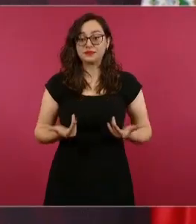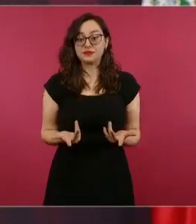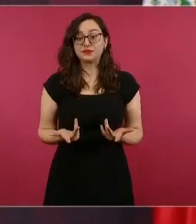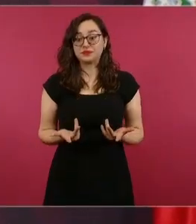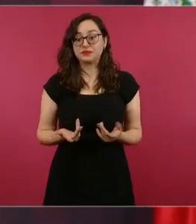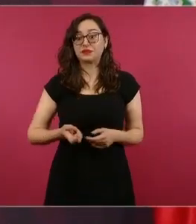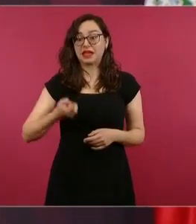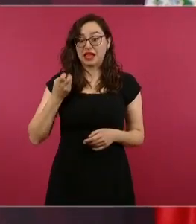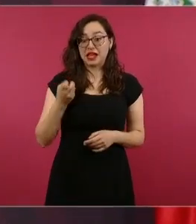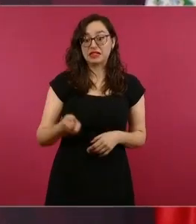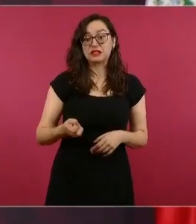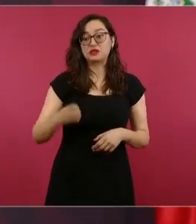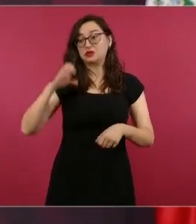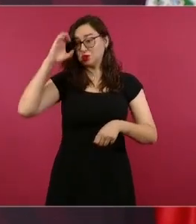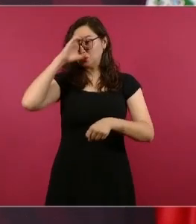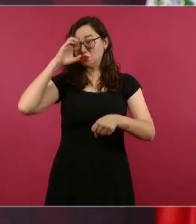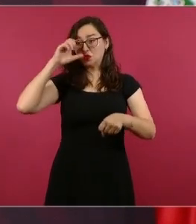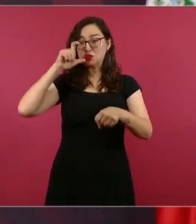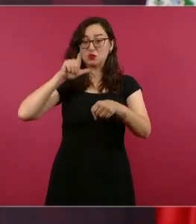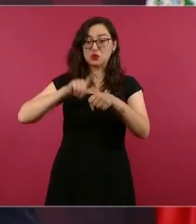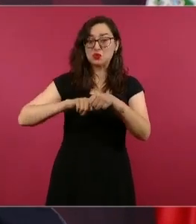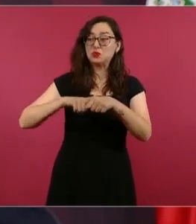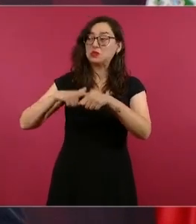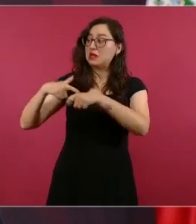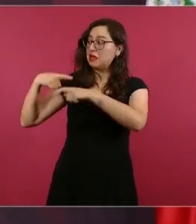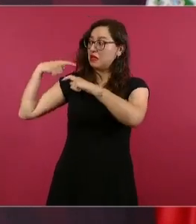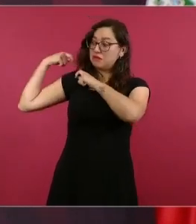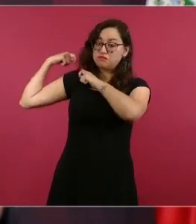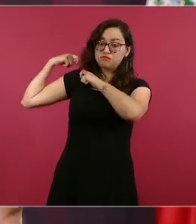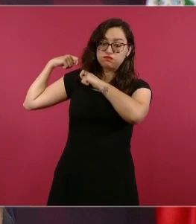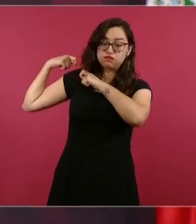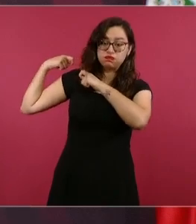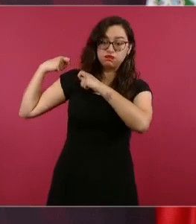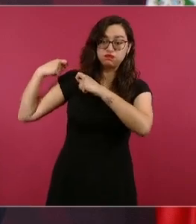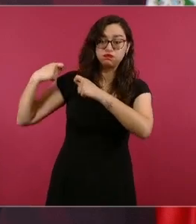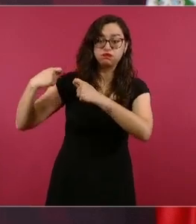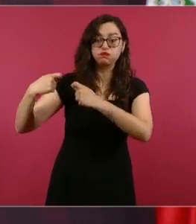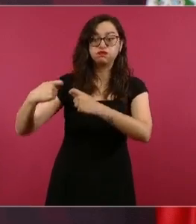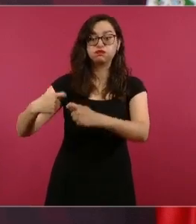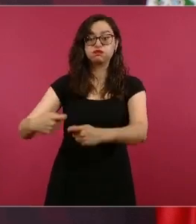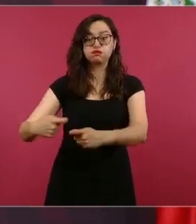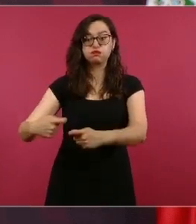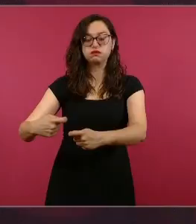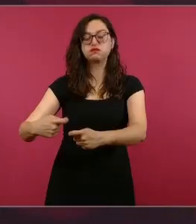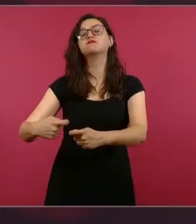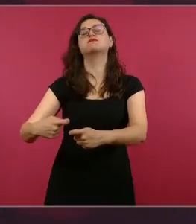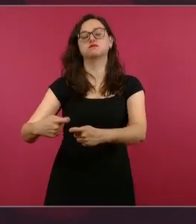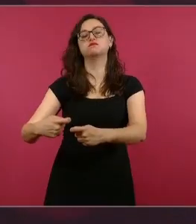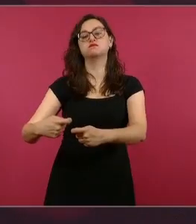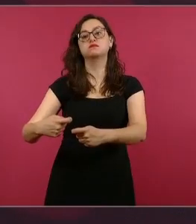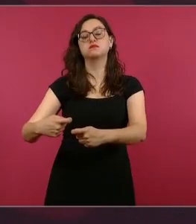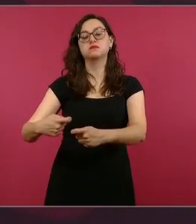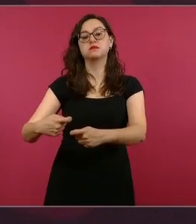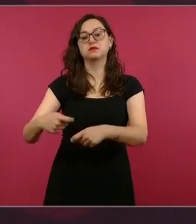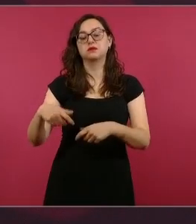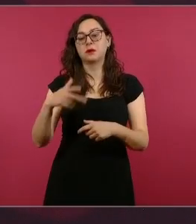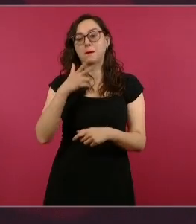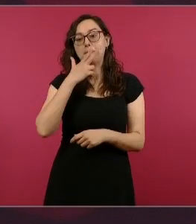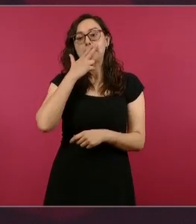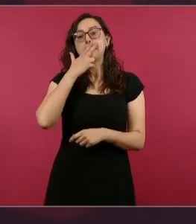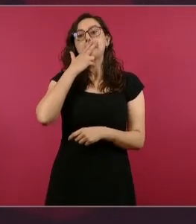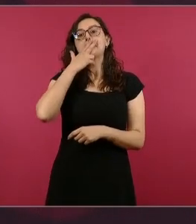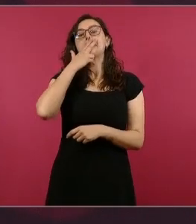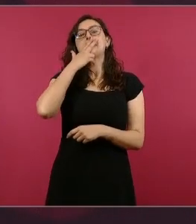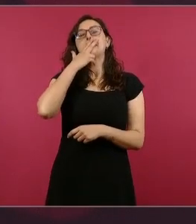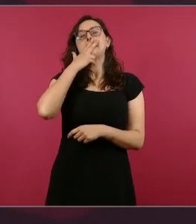profundo, surgen y